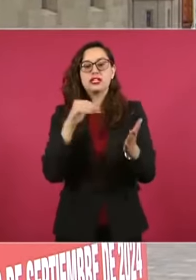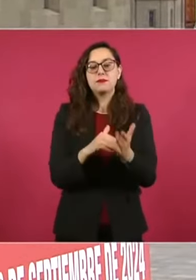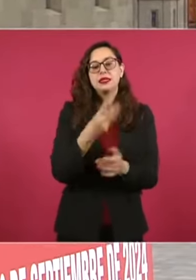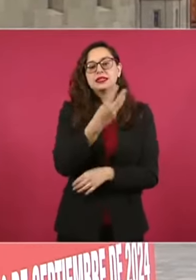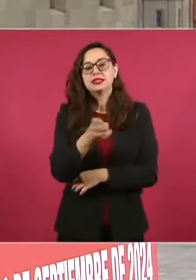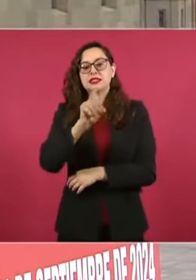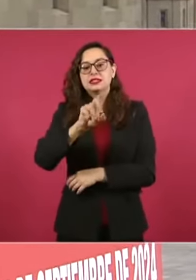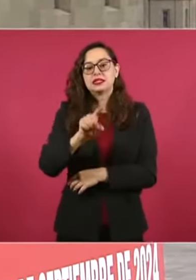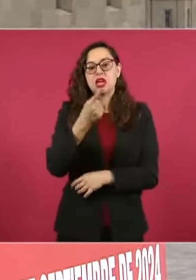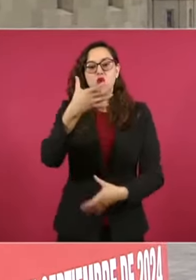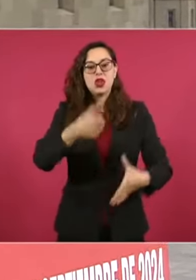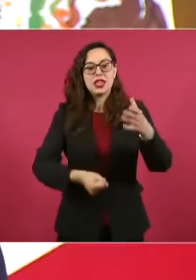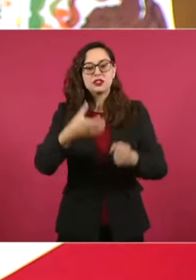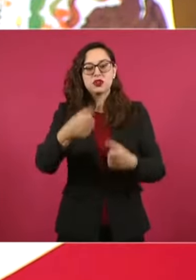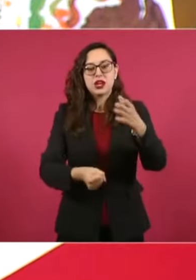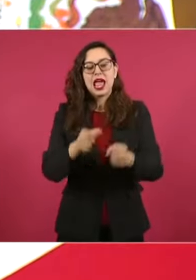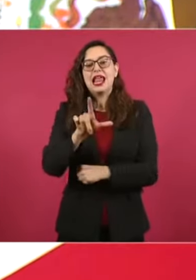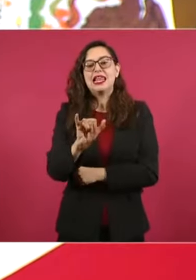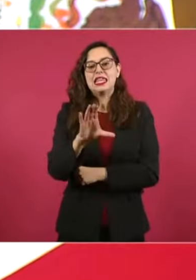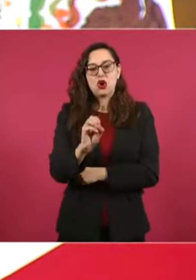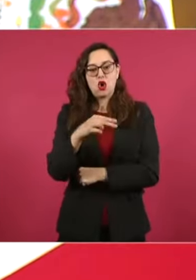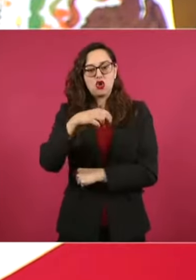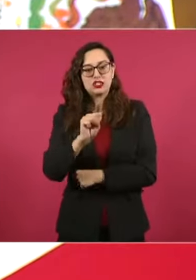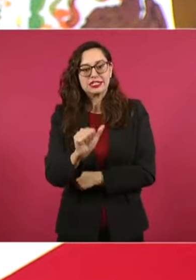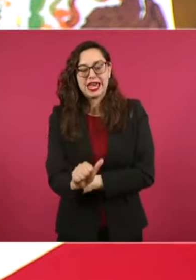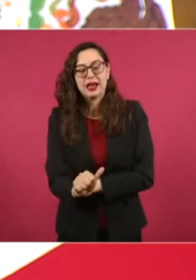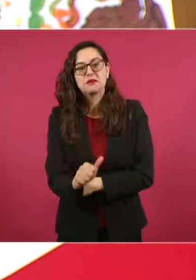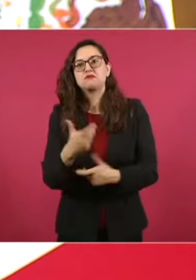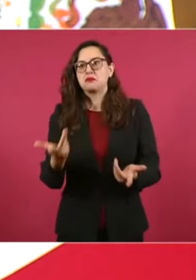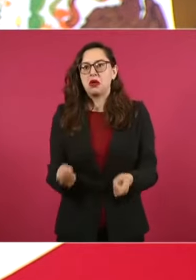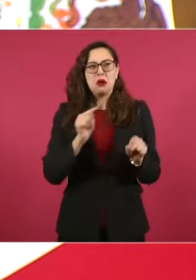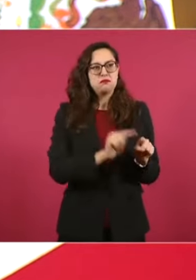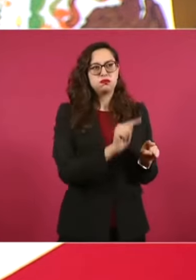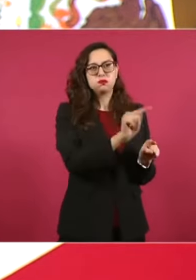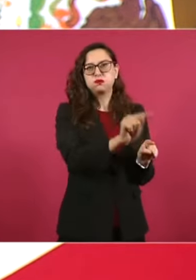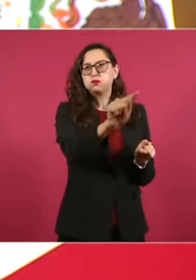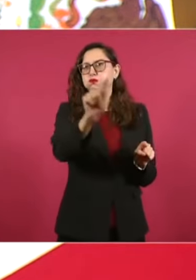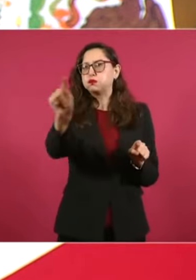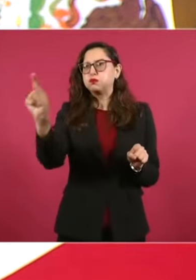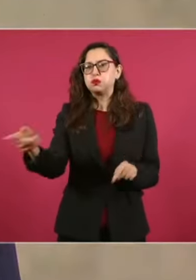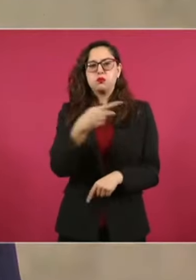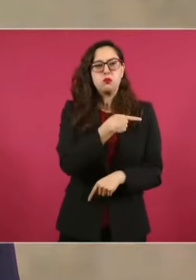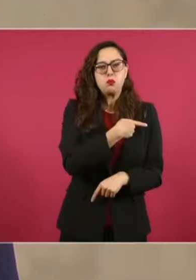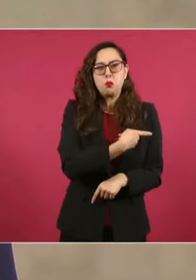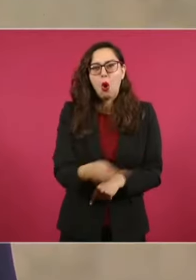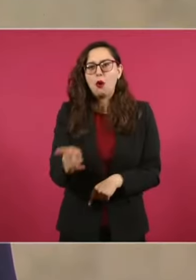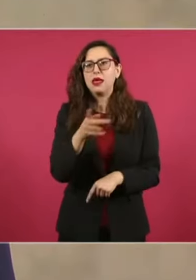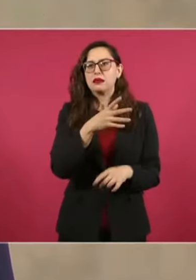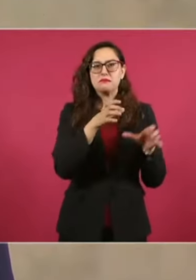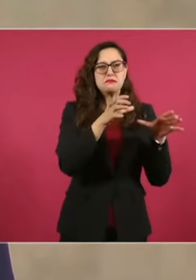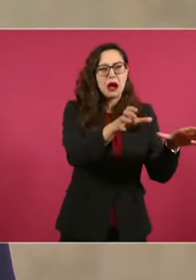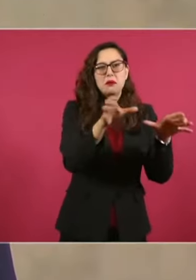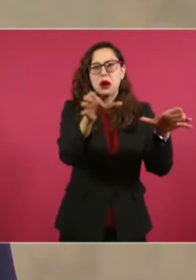12.331 lecherías de Liconza, ubicadas en comunidades y colonias marginadas en las cuales se venden